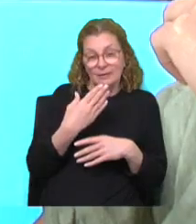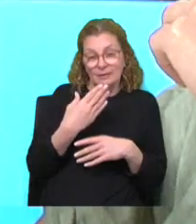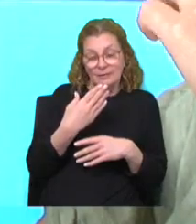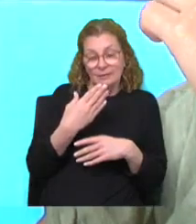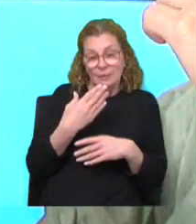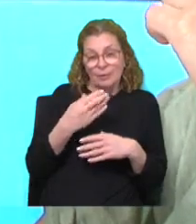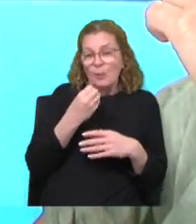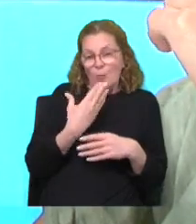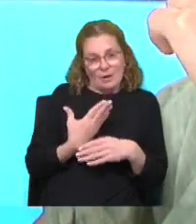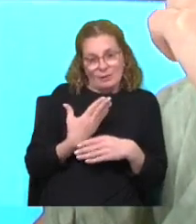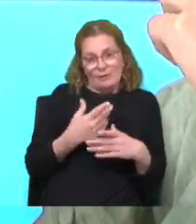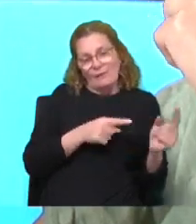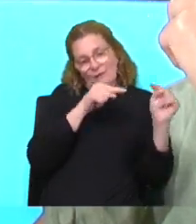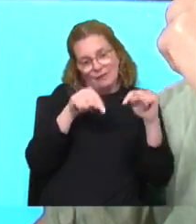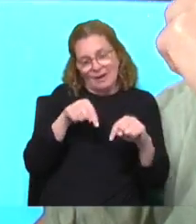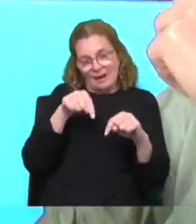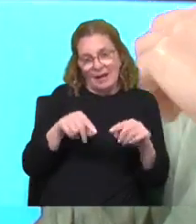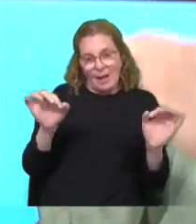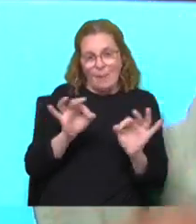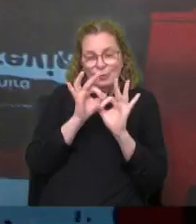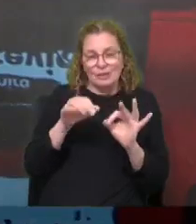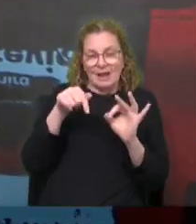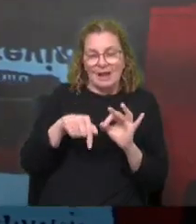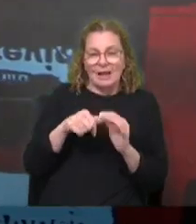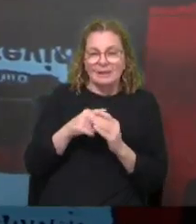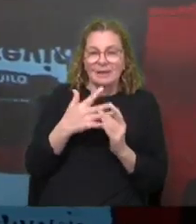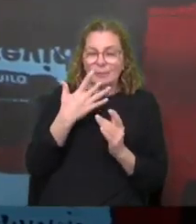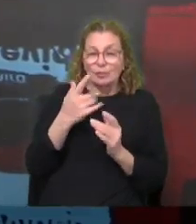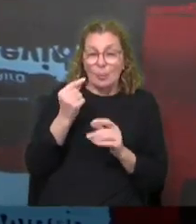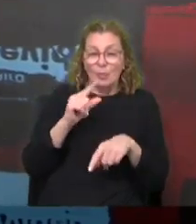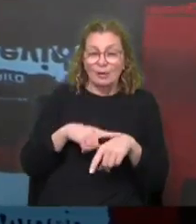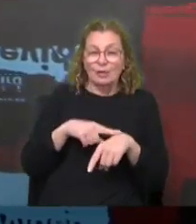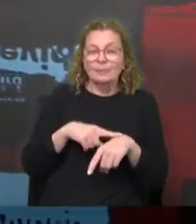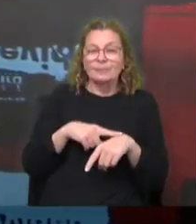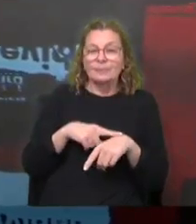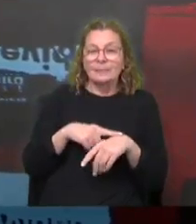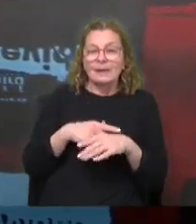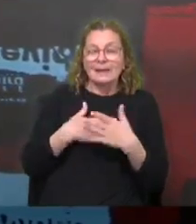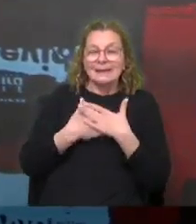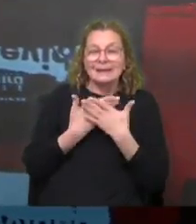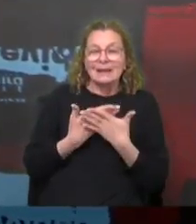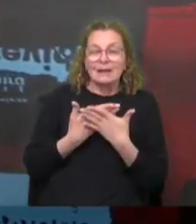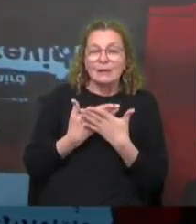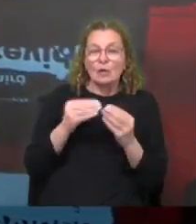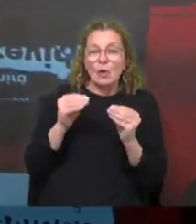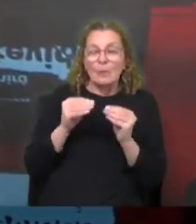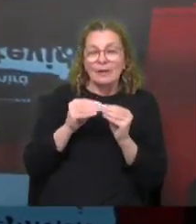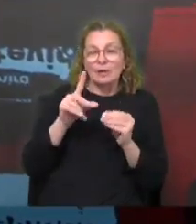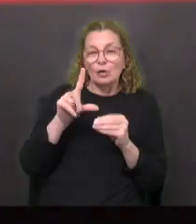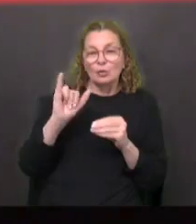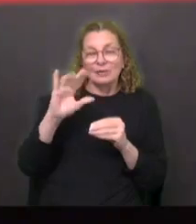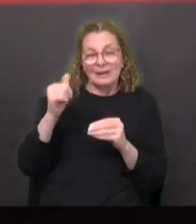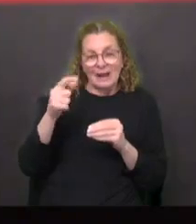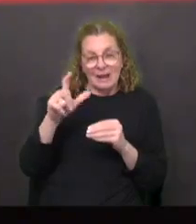muy generosos, vienen a hacer un poco de música acá en el programa. Divino. Y en un ratito vamos a estar con nuestra querida compañera Lucila